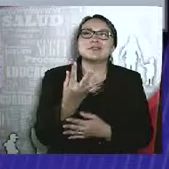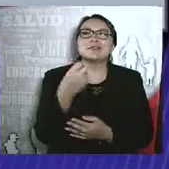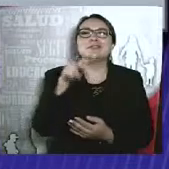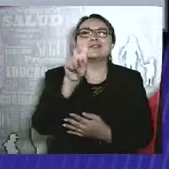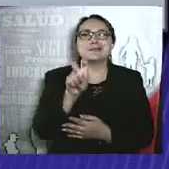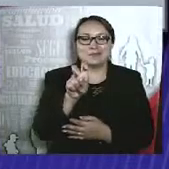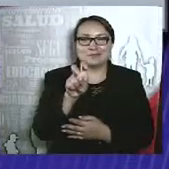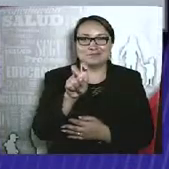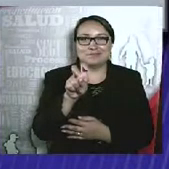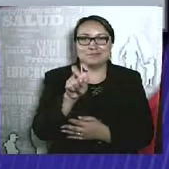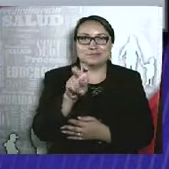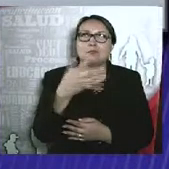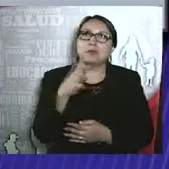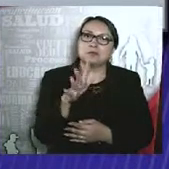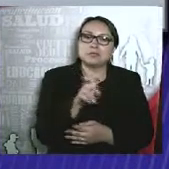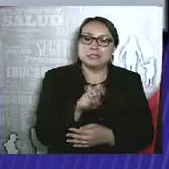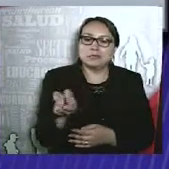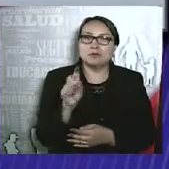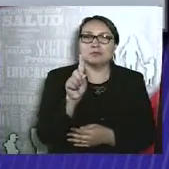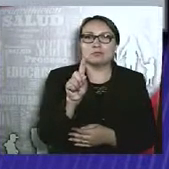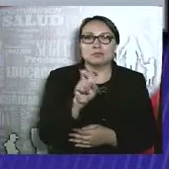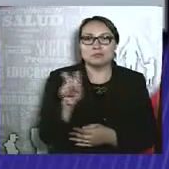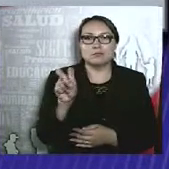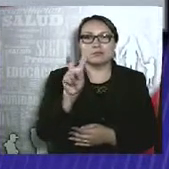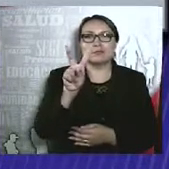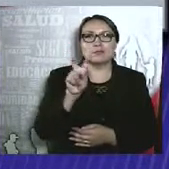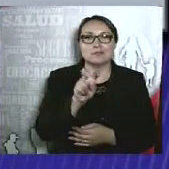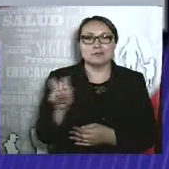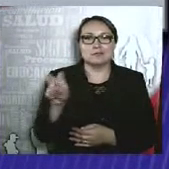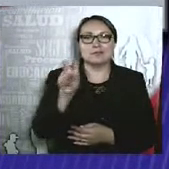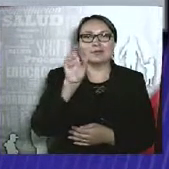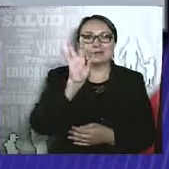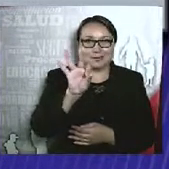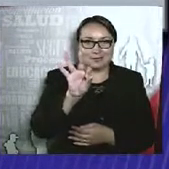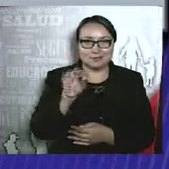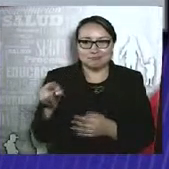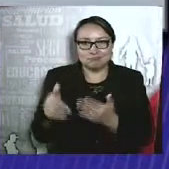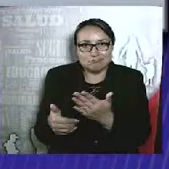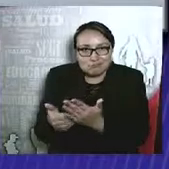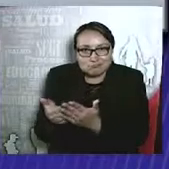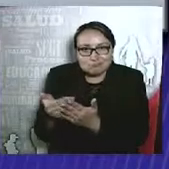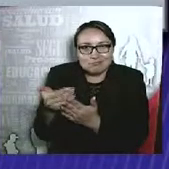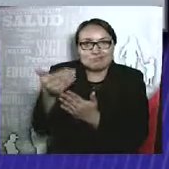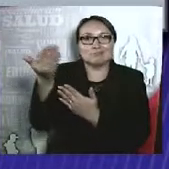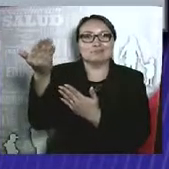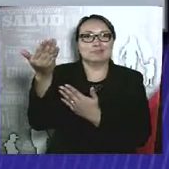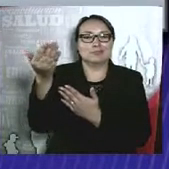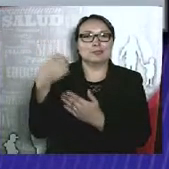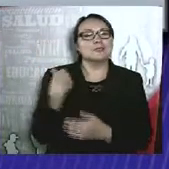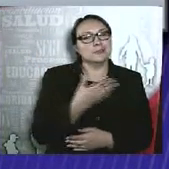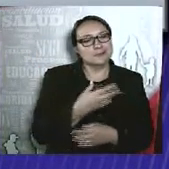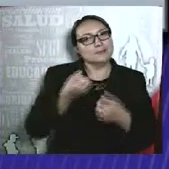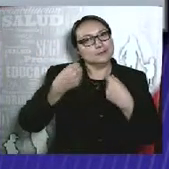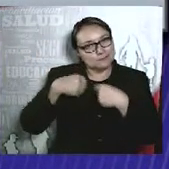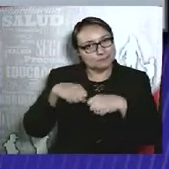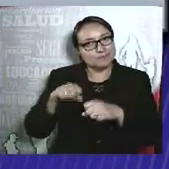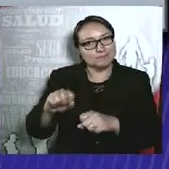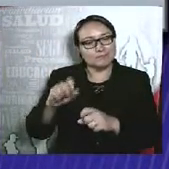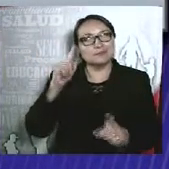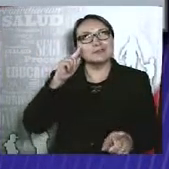especialmente en los ciclos 1, 2 y 3, porque en los ciclos iniciales, tratando también de contribuir a